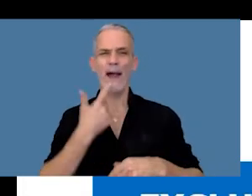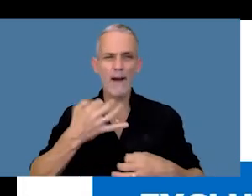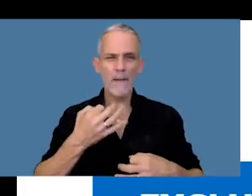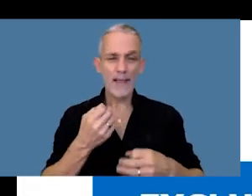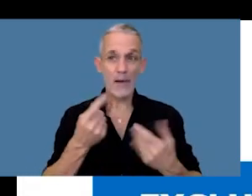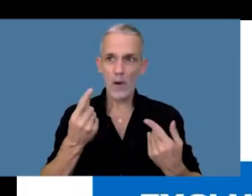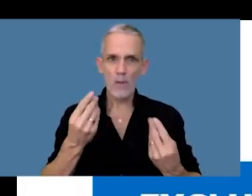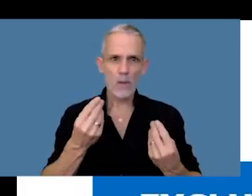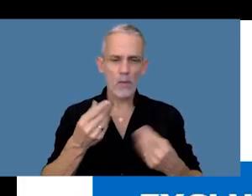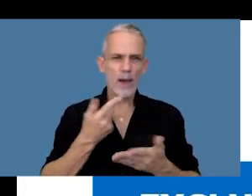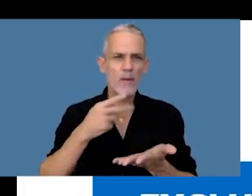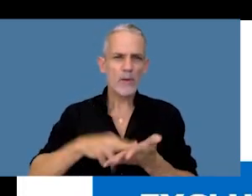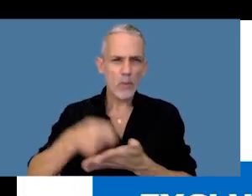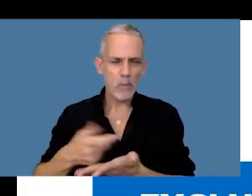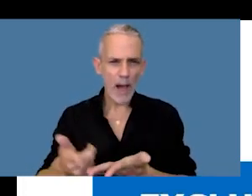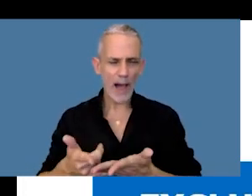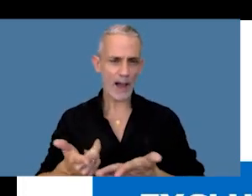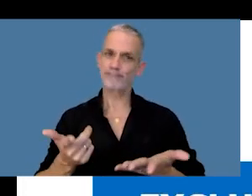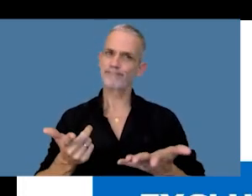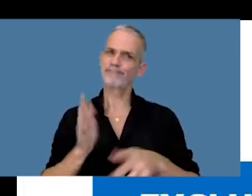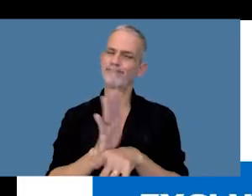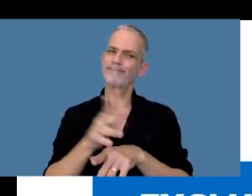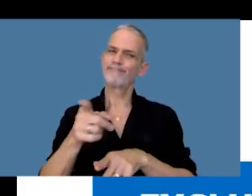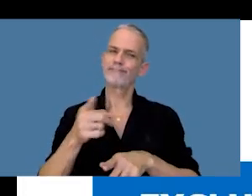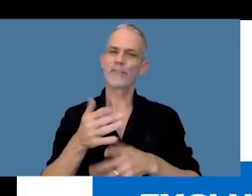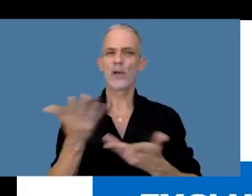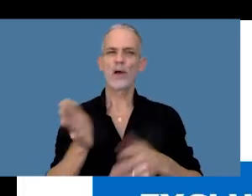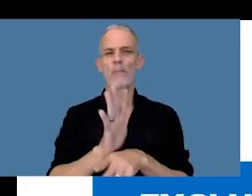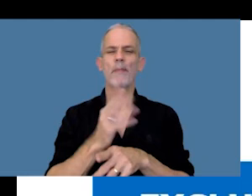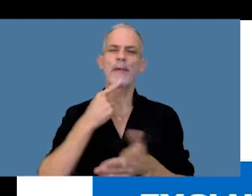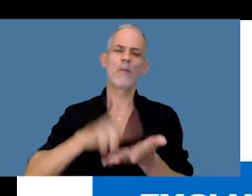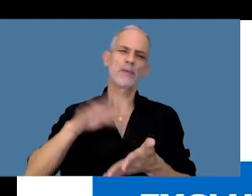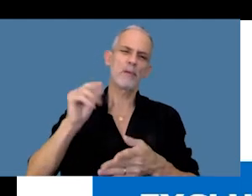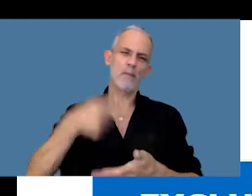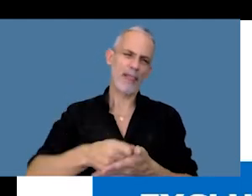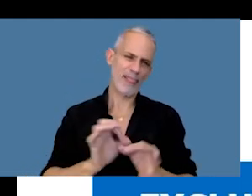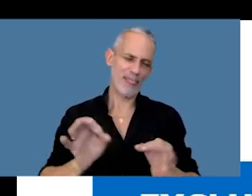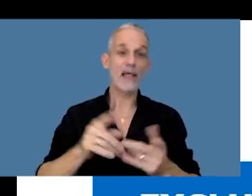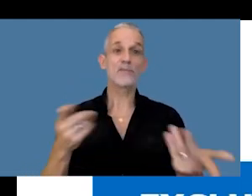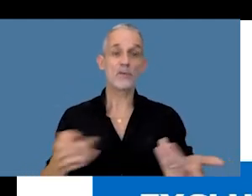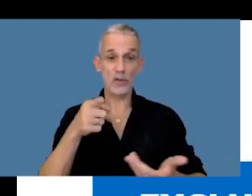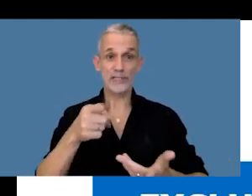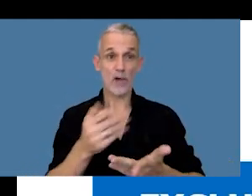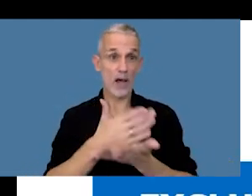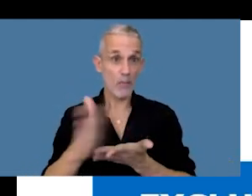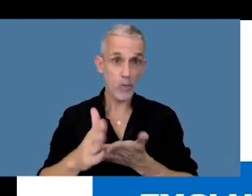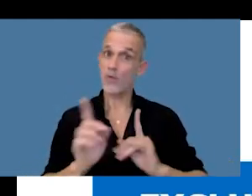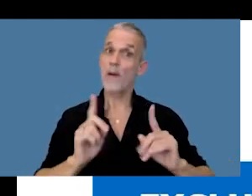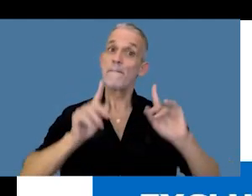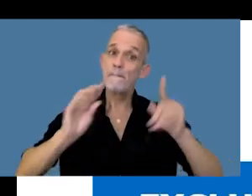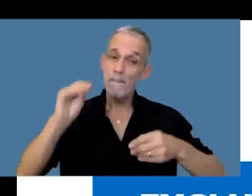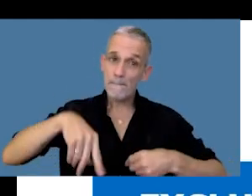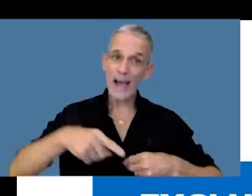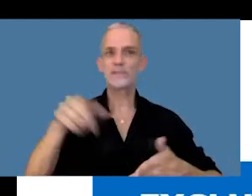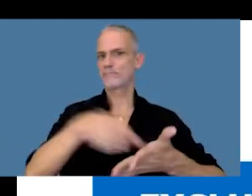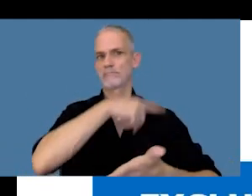capacidad contributiva, se incurre en un enanismo fiscal, con lo cual esto no es solo exclusión, sino también es